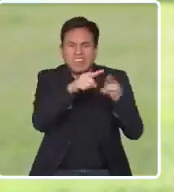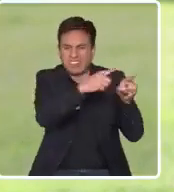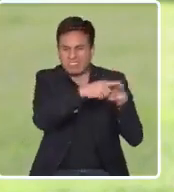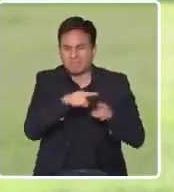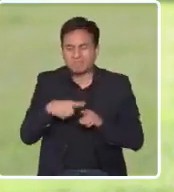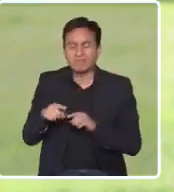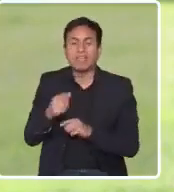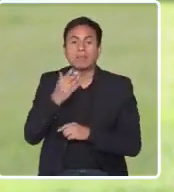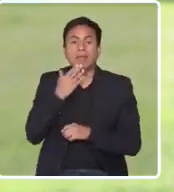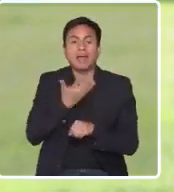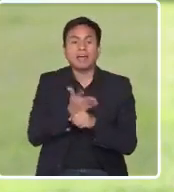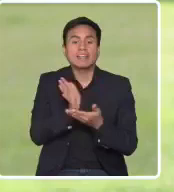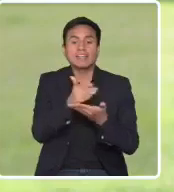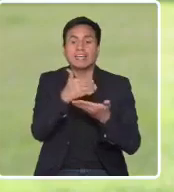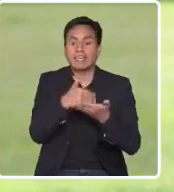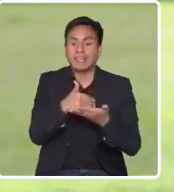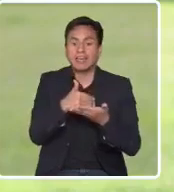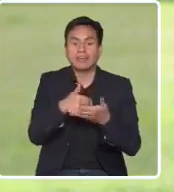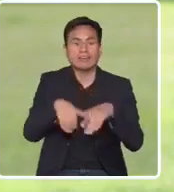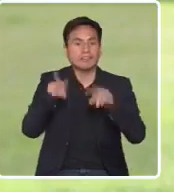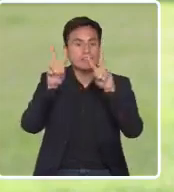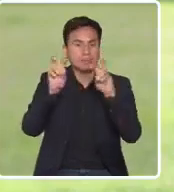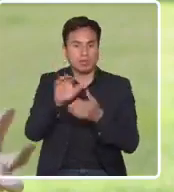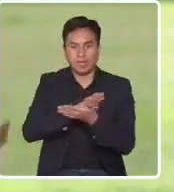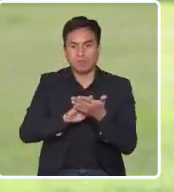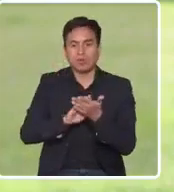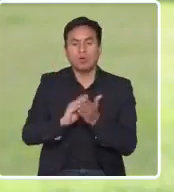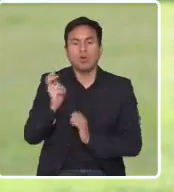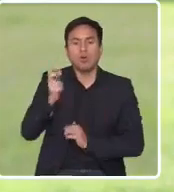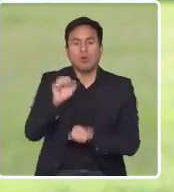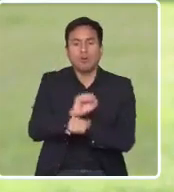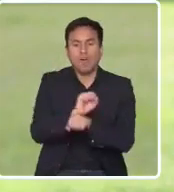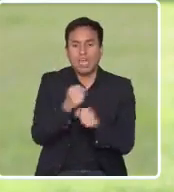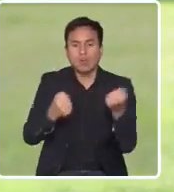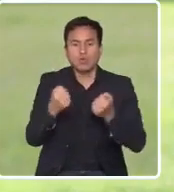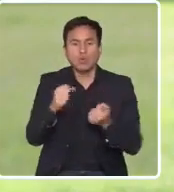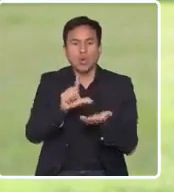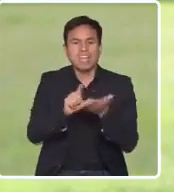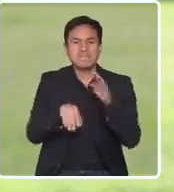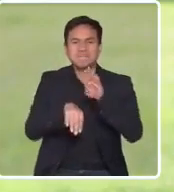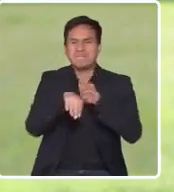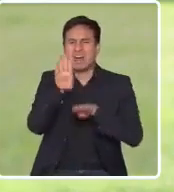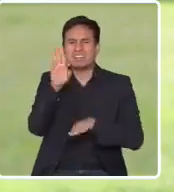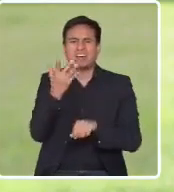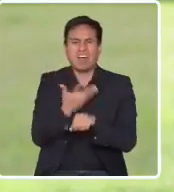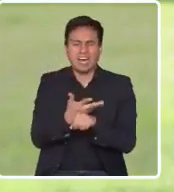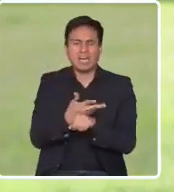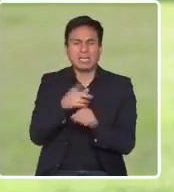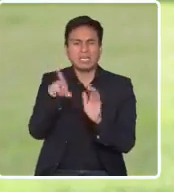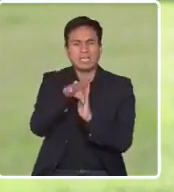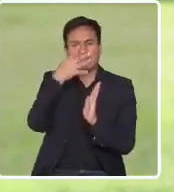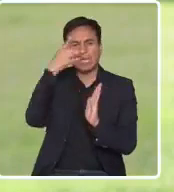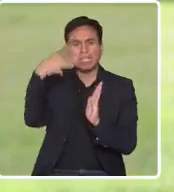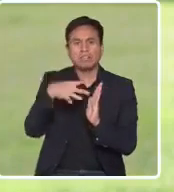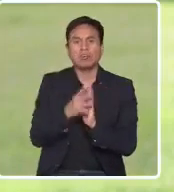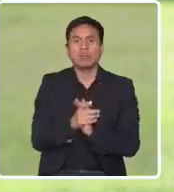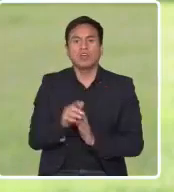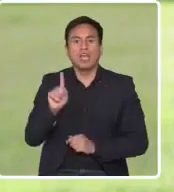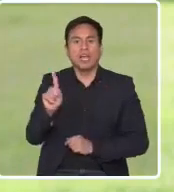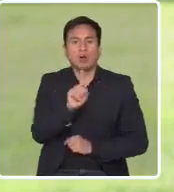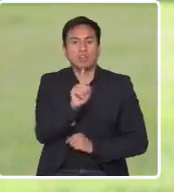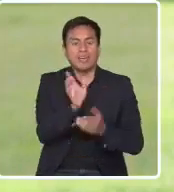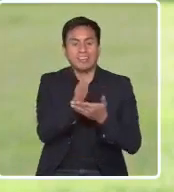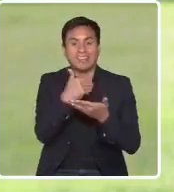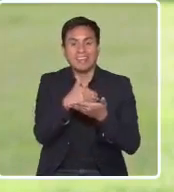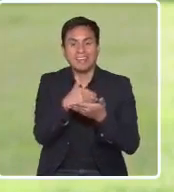parte de eso también están las estrategias con los temas, por ejemplo, de robo de vehículos en los lugares donde es más frecuente este delito. Y en cada una de